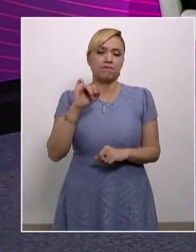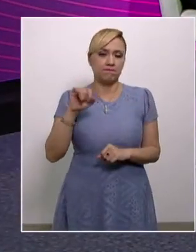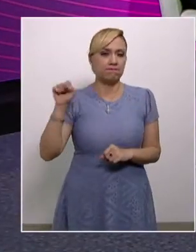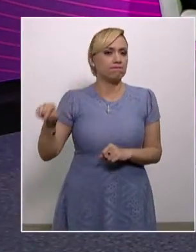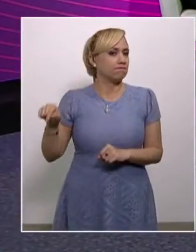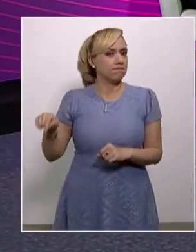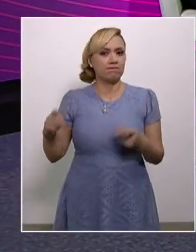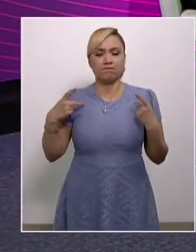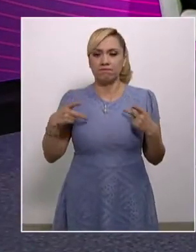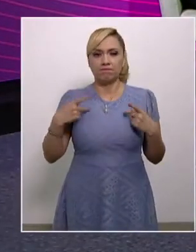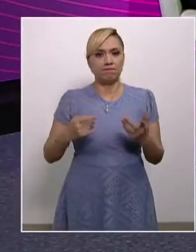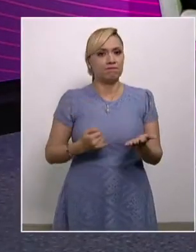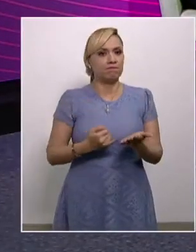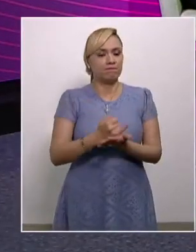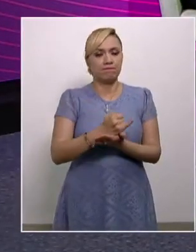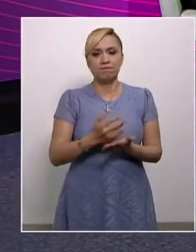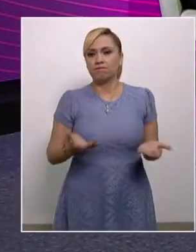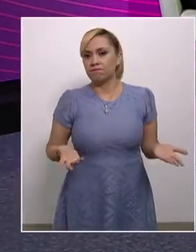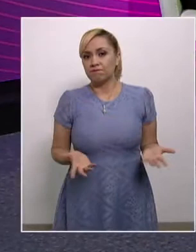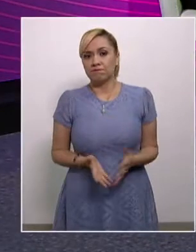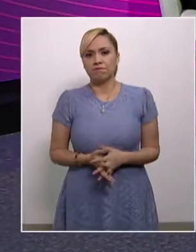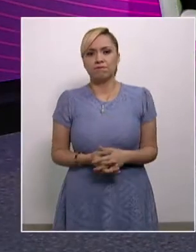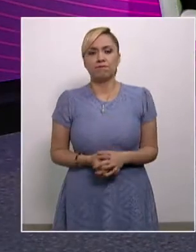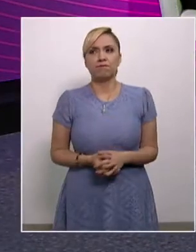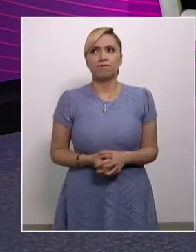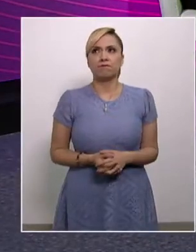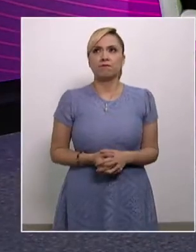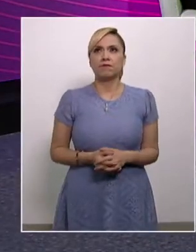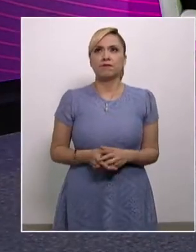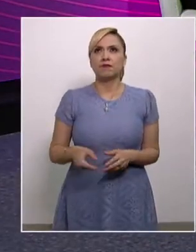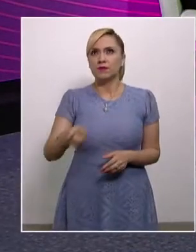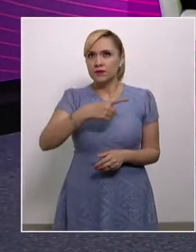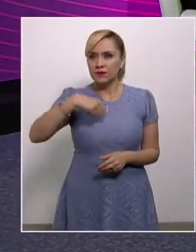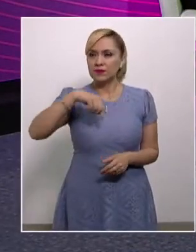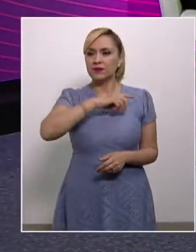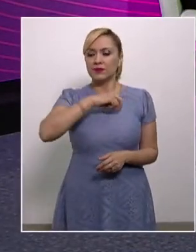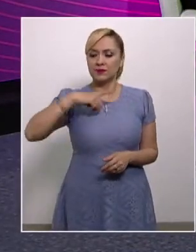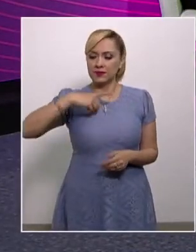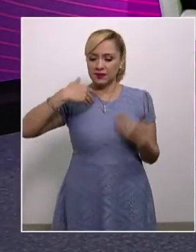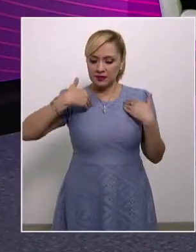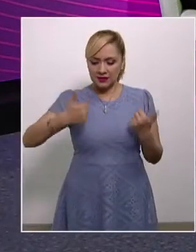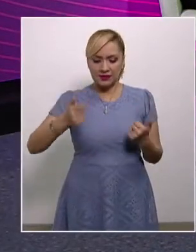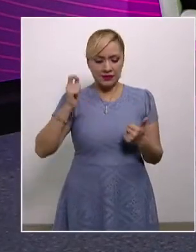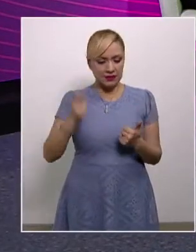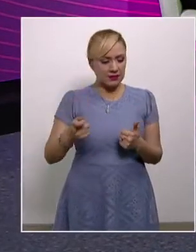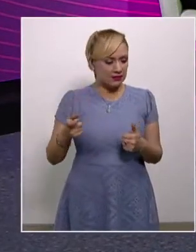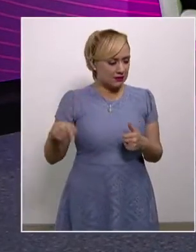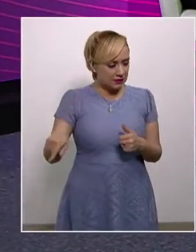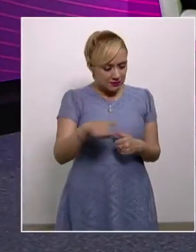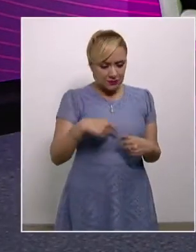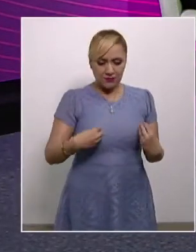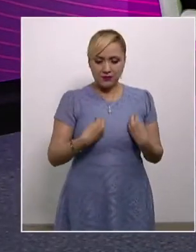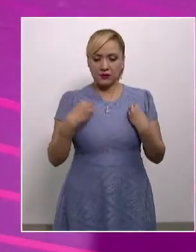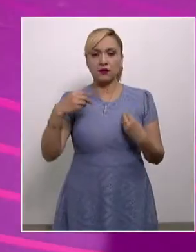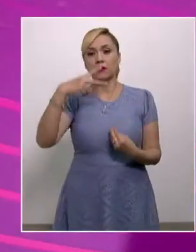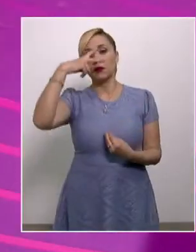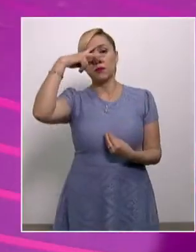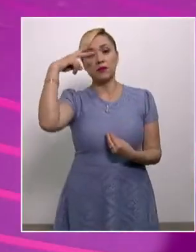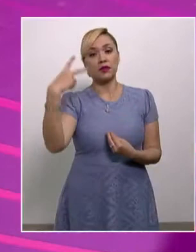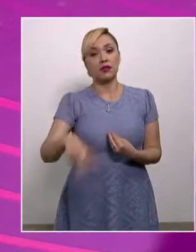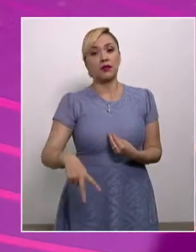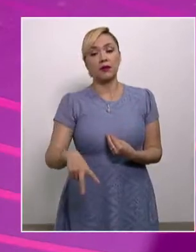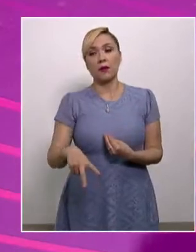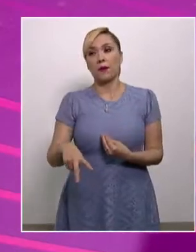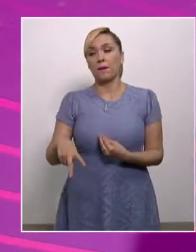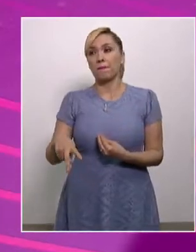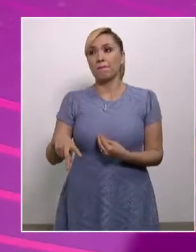y solamente es como no, pues es ser conscientes de en qué contexto estamos, o sea, no temer decir que México, que la